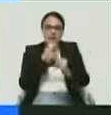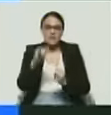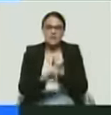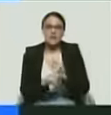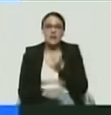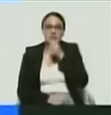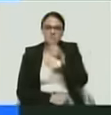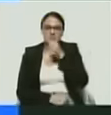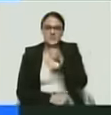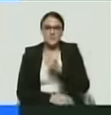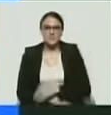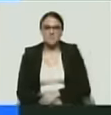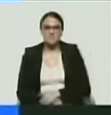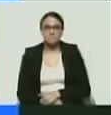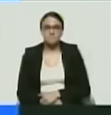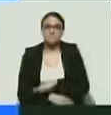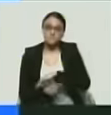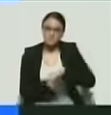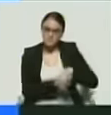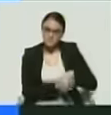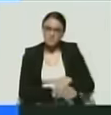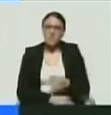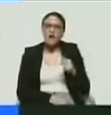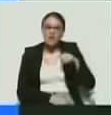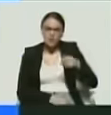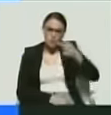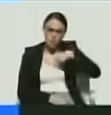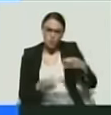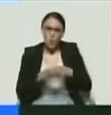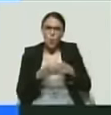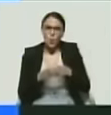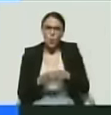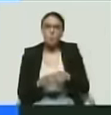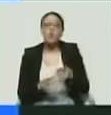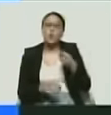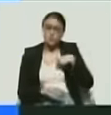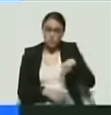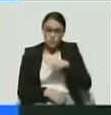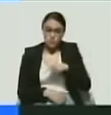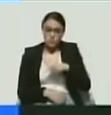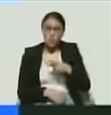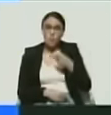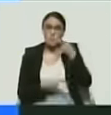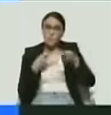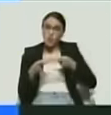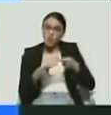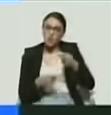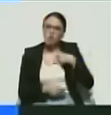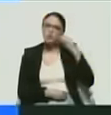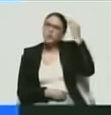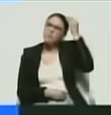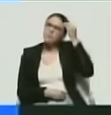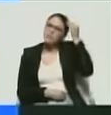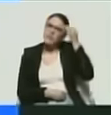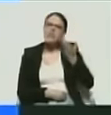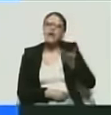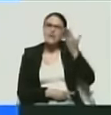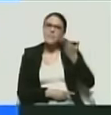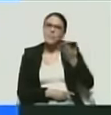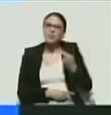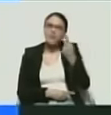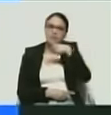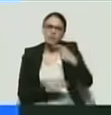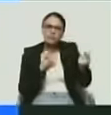Periodista. Y nos pareció importante desde el Comando de Campaña Venezuela Nuestra conversar con ustedes